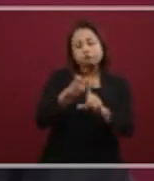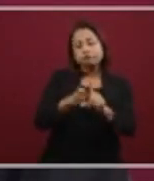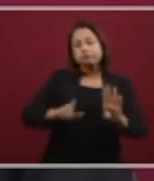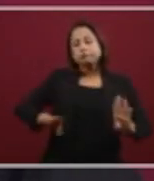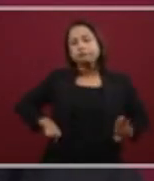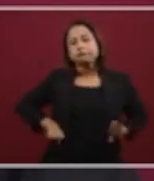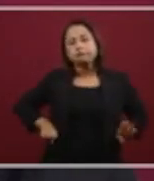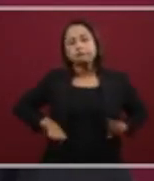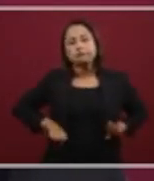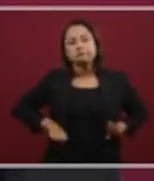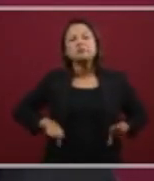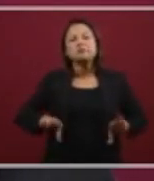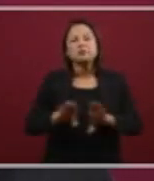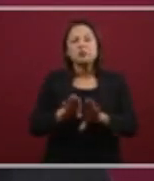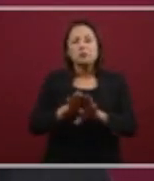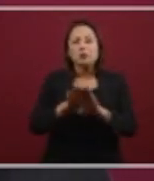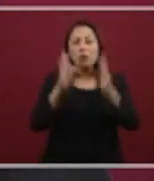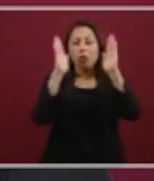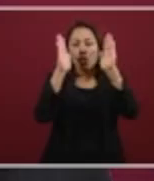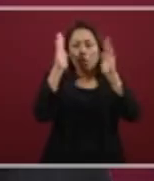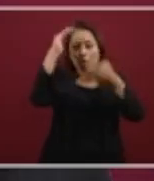y esas actitudes.